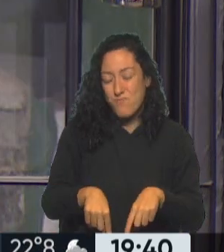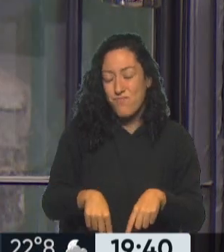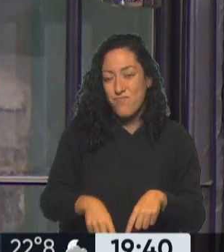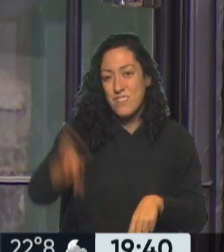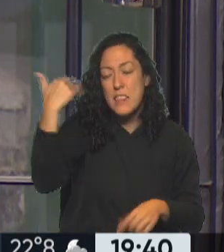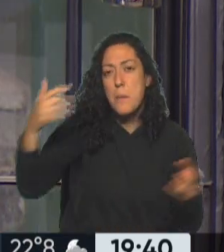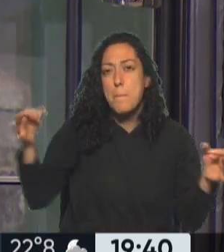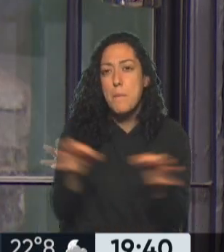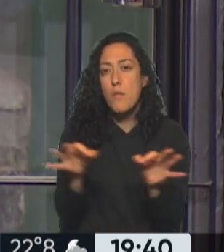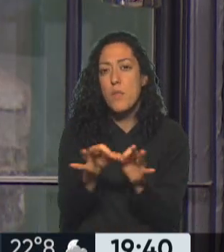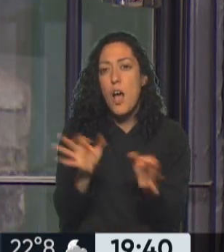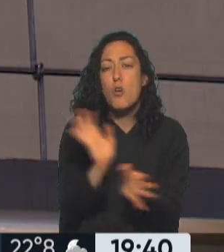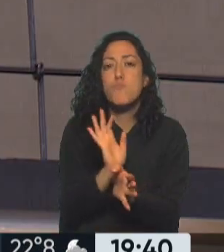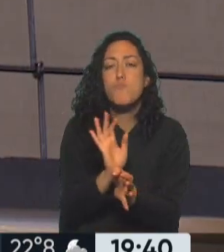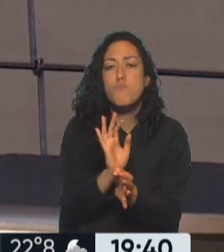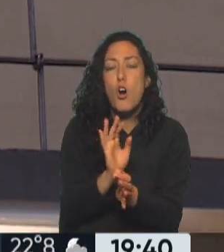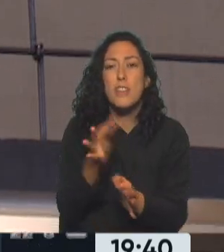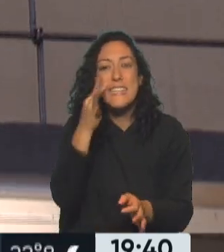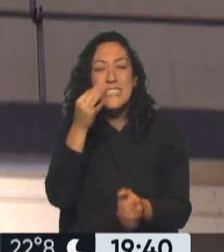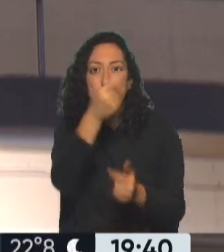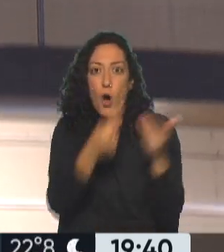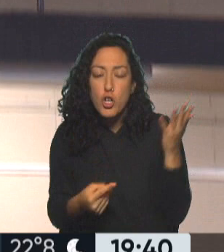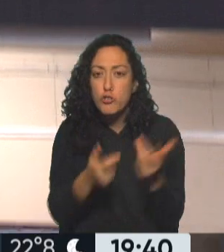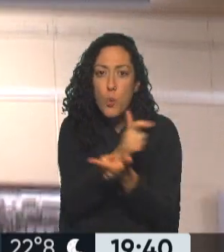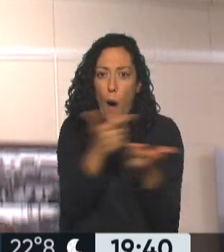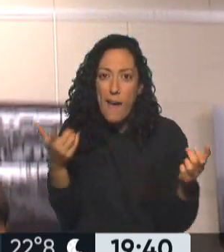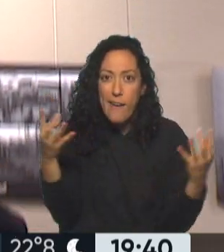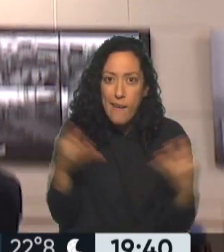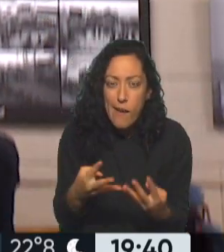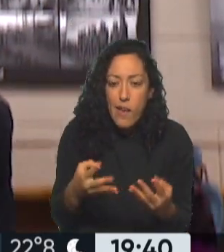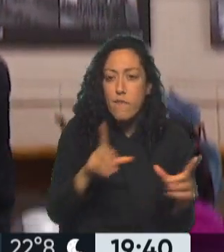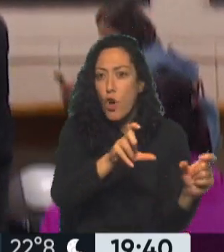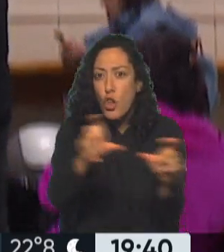era una guerra con muy poco testimonio, muy poco